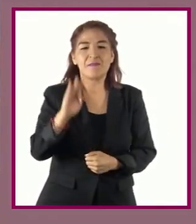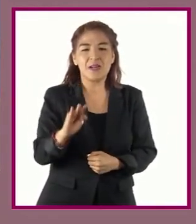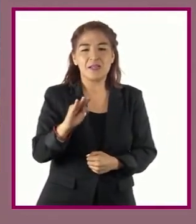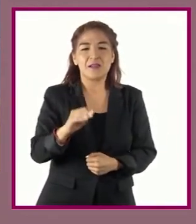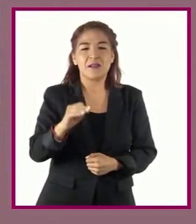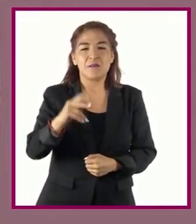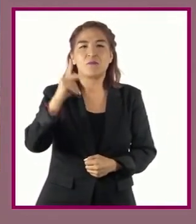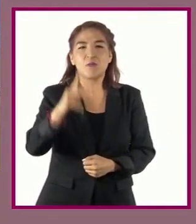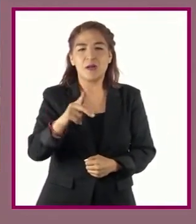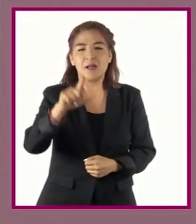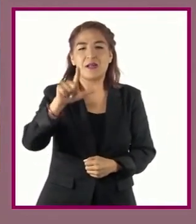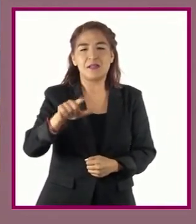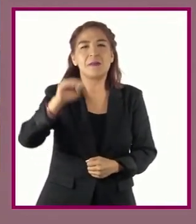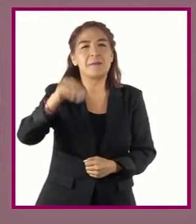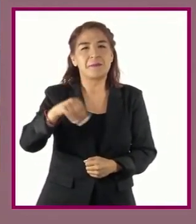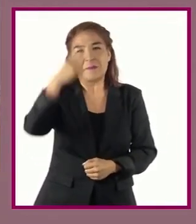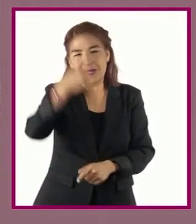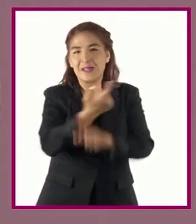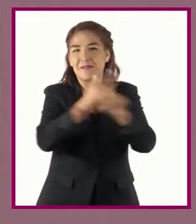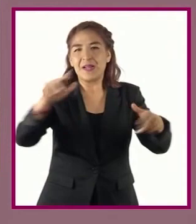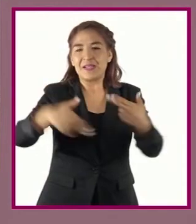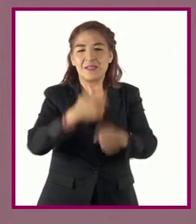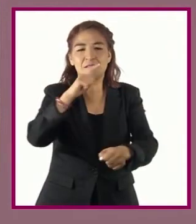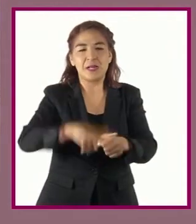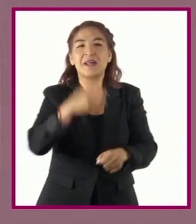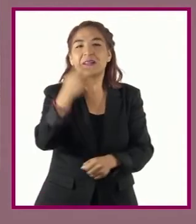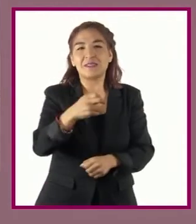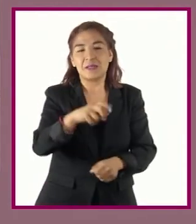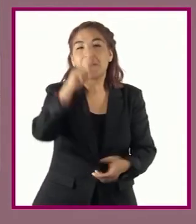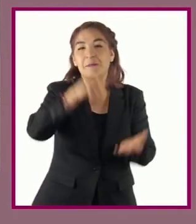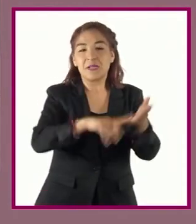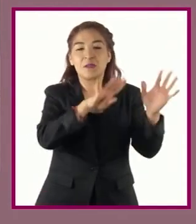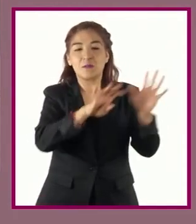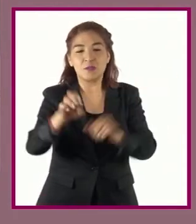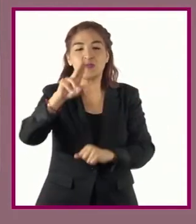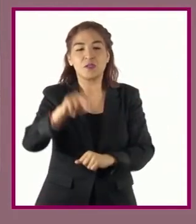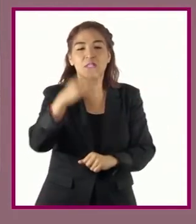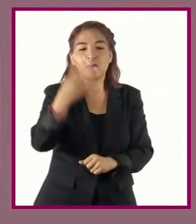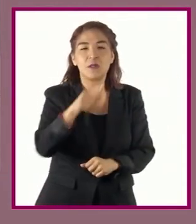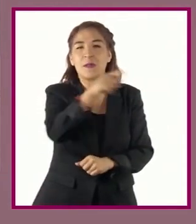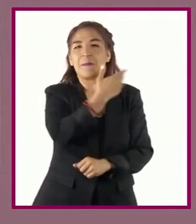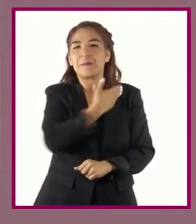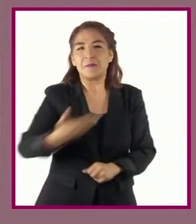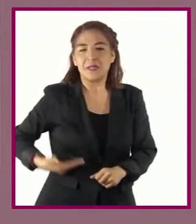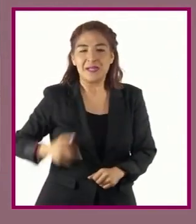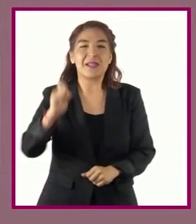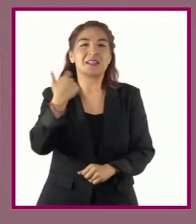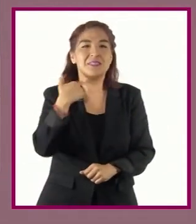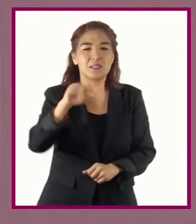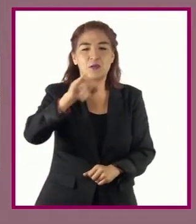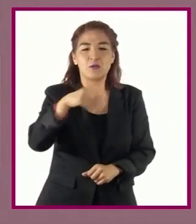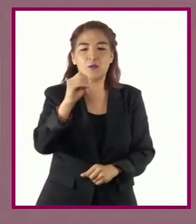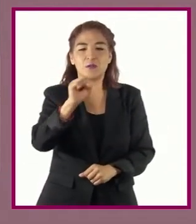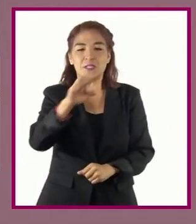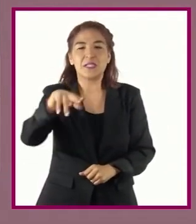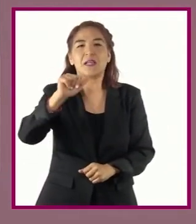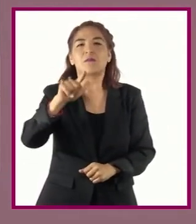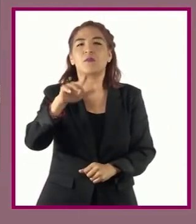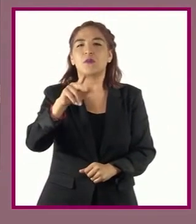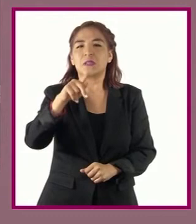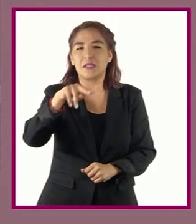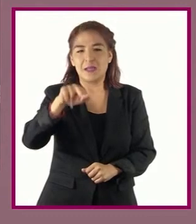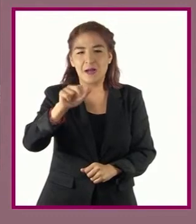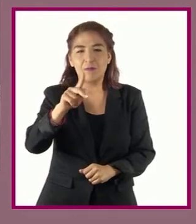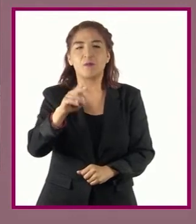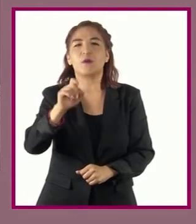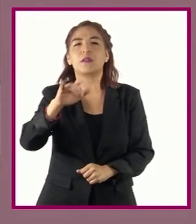Farabundo Martí para la Liberación Nacional. En 1984 asume el poder el presidente José Napoleón Duarte Fuentes. Duarte